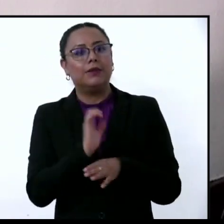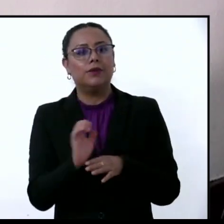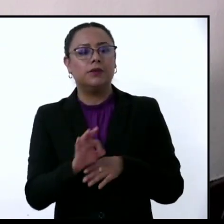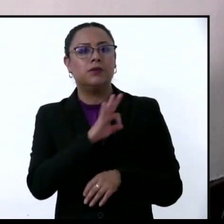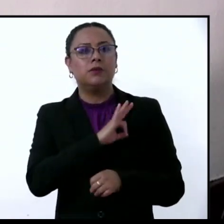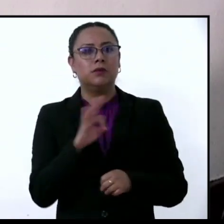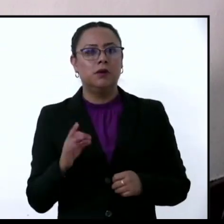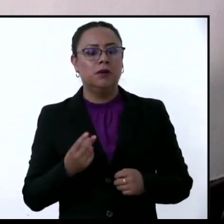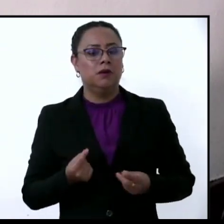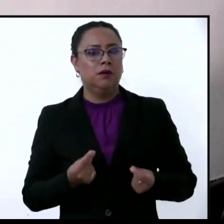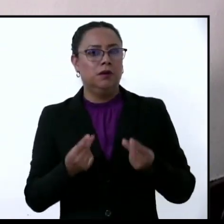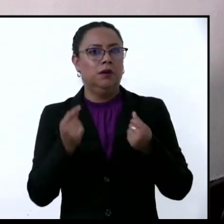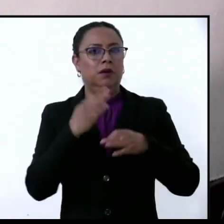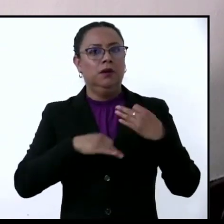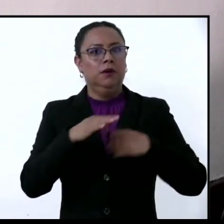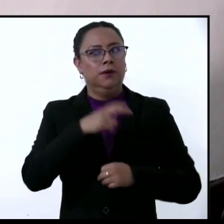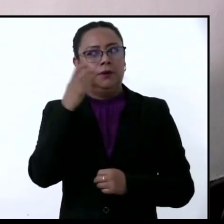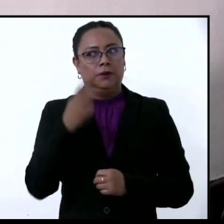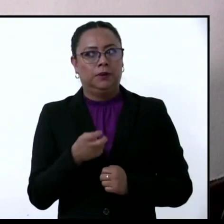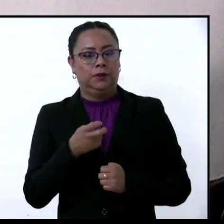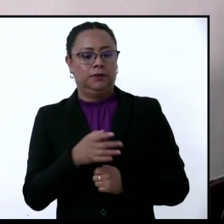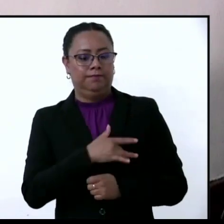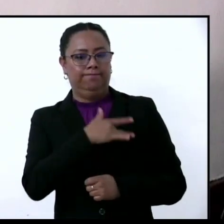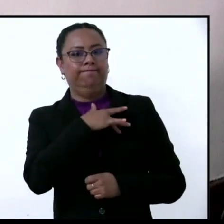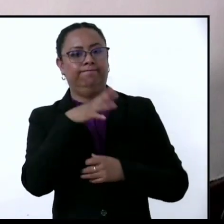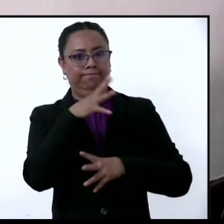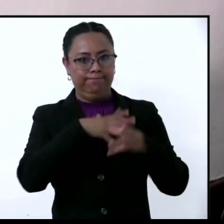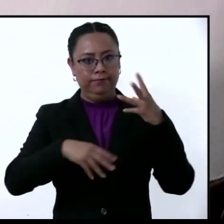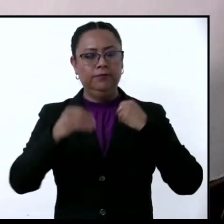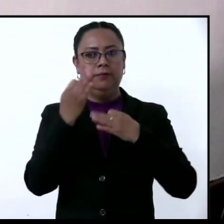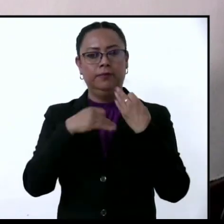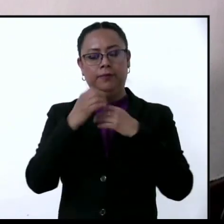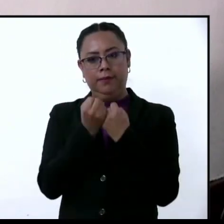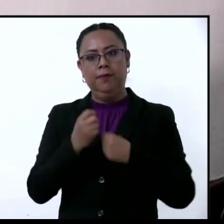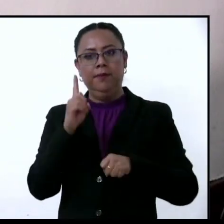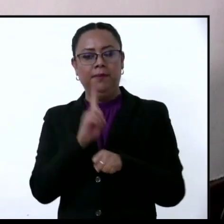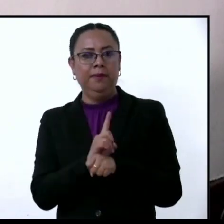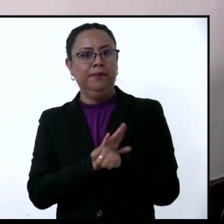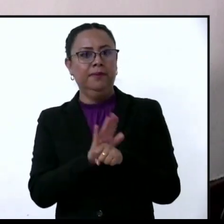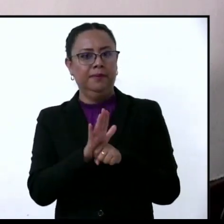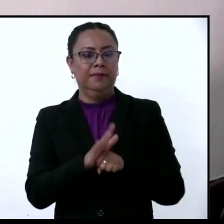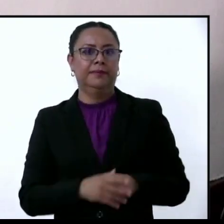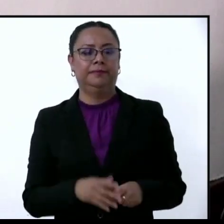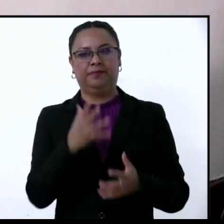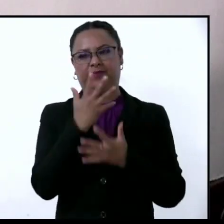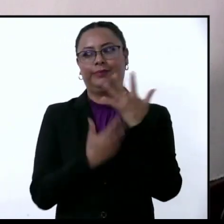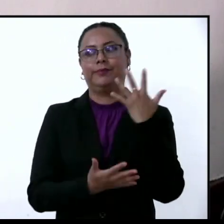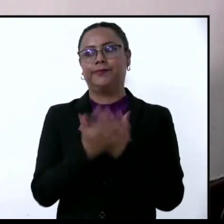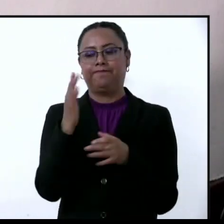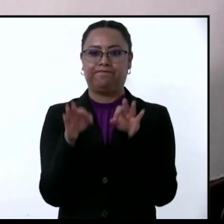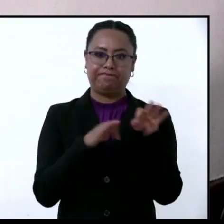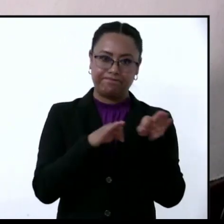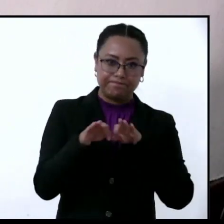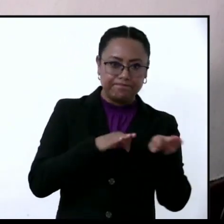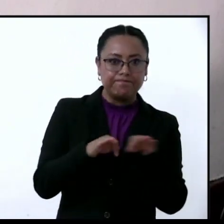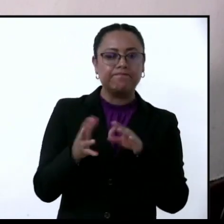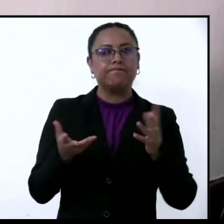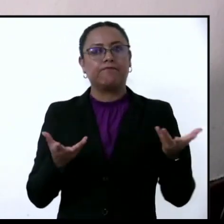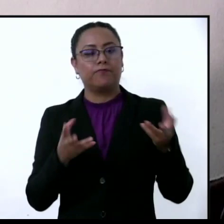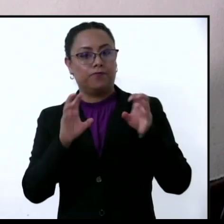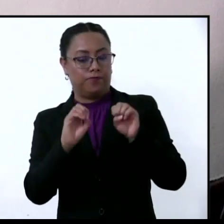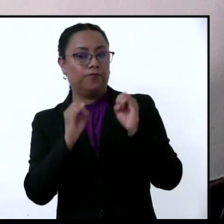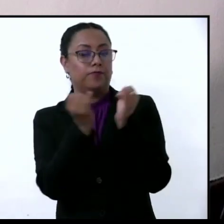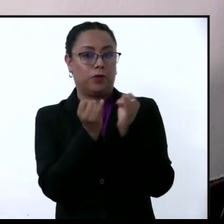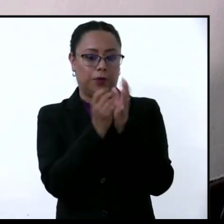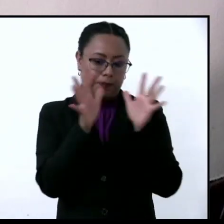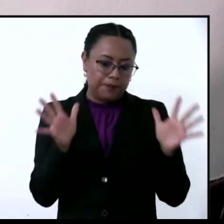activar esta parte tan sensible de nuestra sociedad como lo es la generación de empleo,